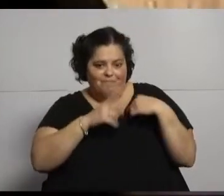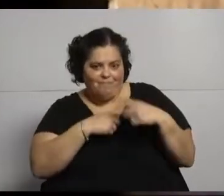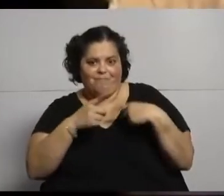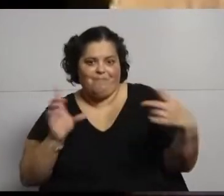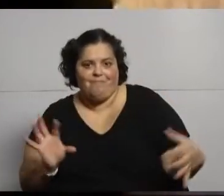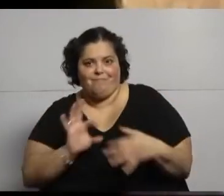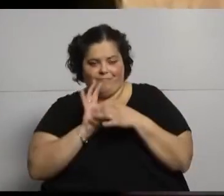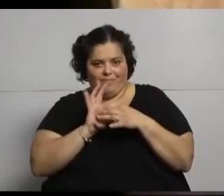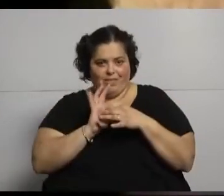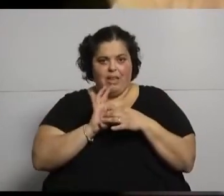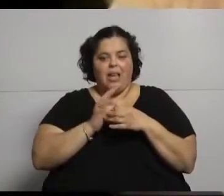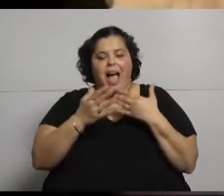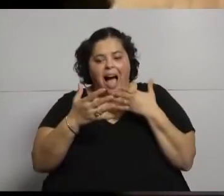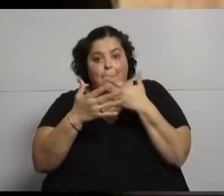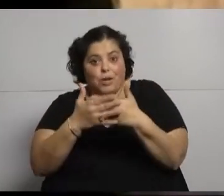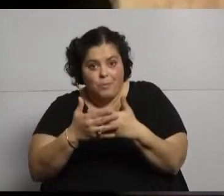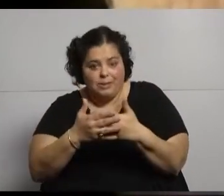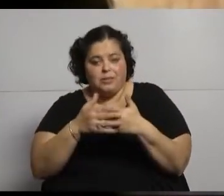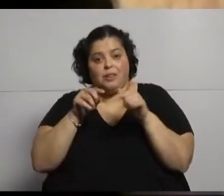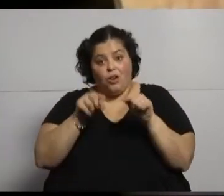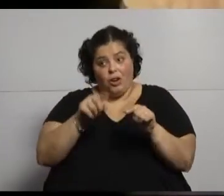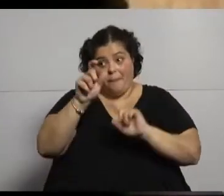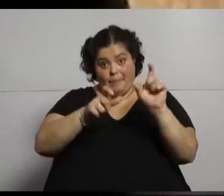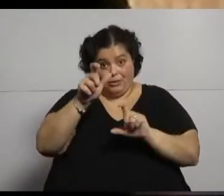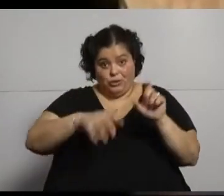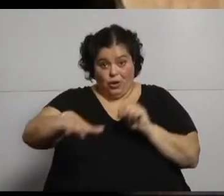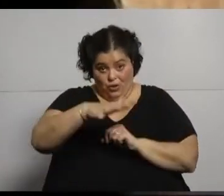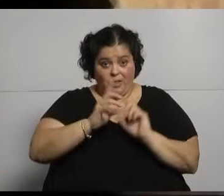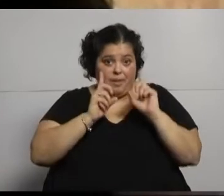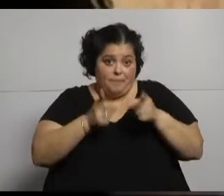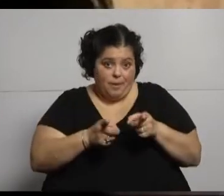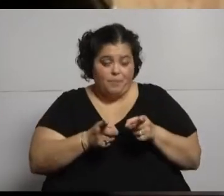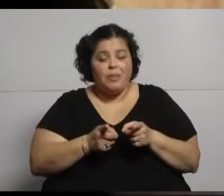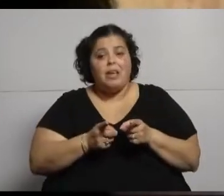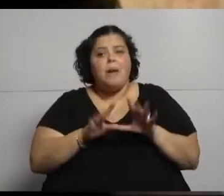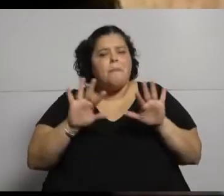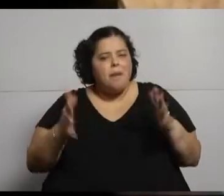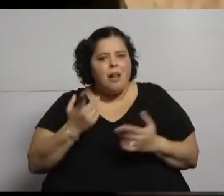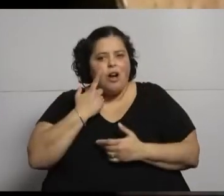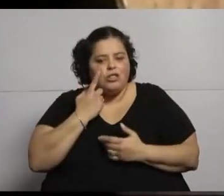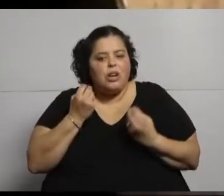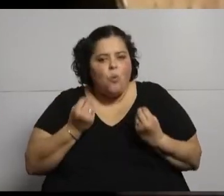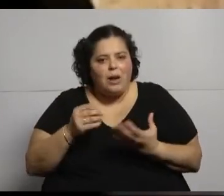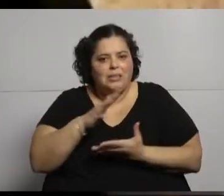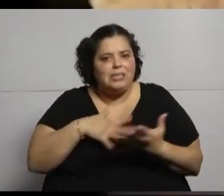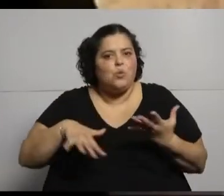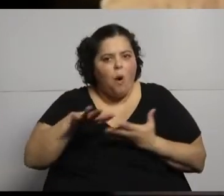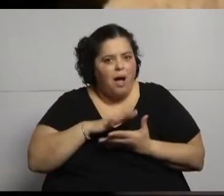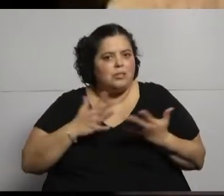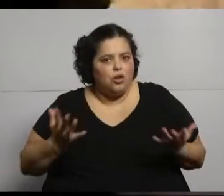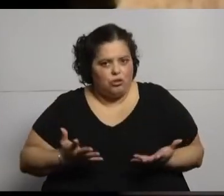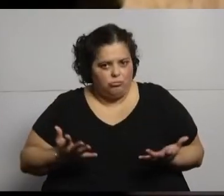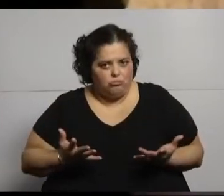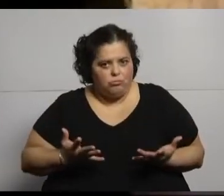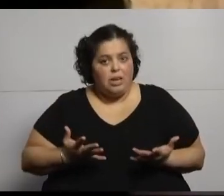tener aproximaciones con la ciudadanía para saber también cuál era la situación en la que estaban. O sea, la premisa que